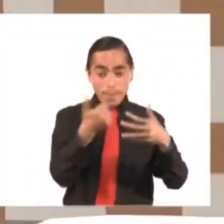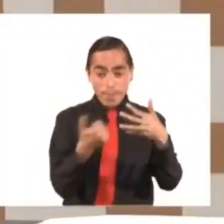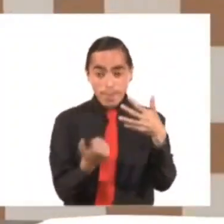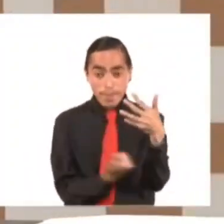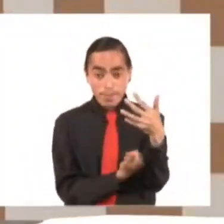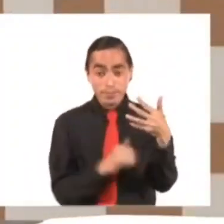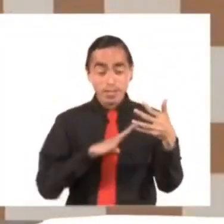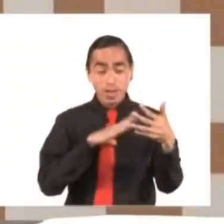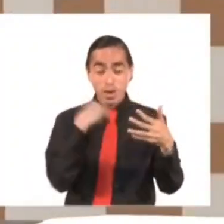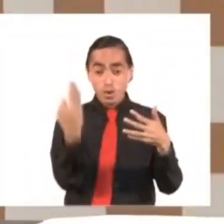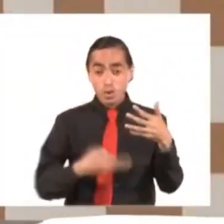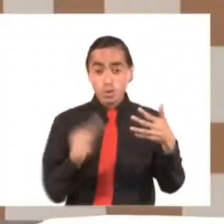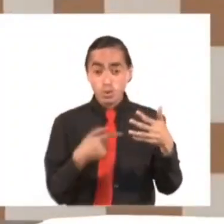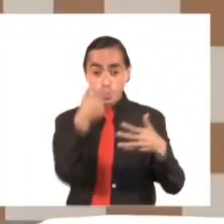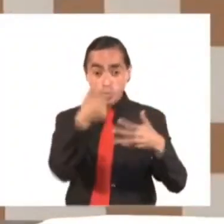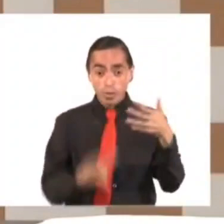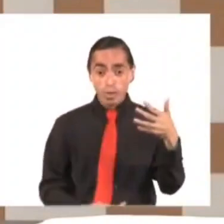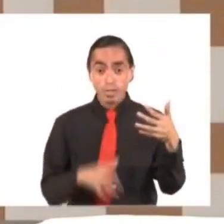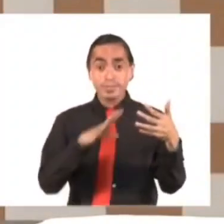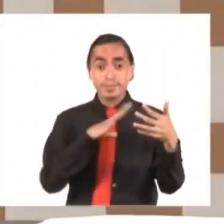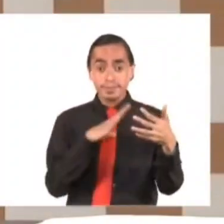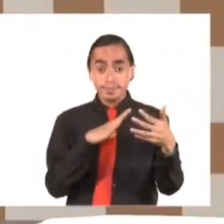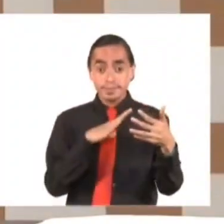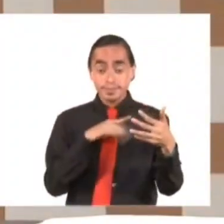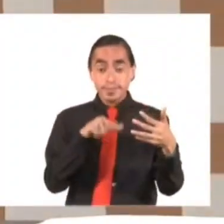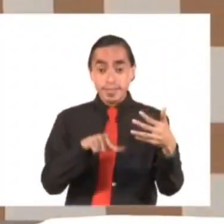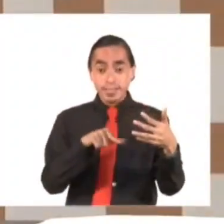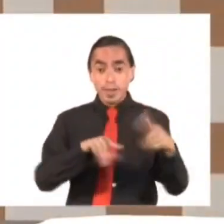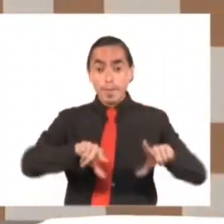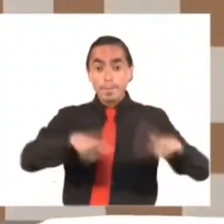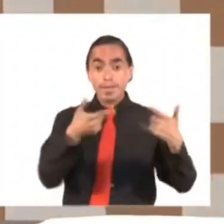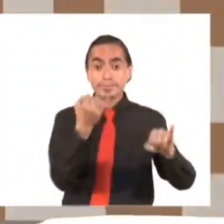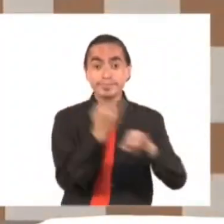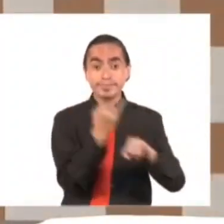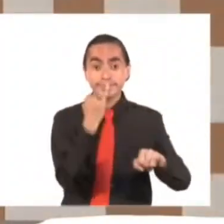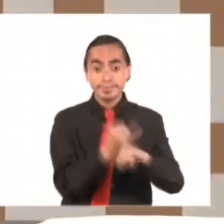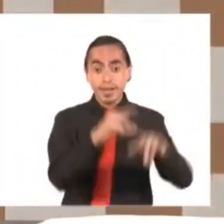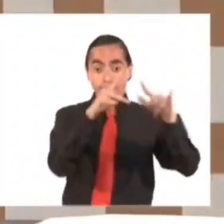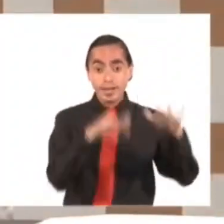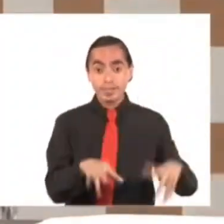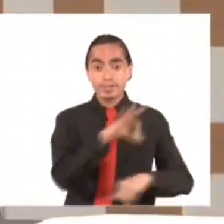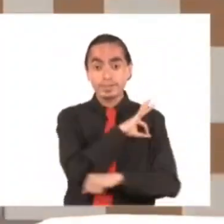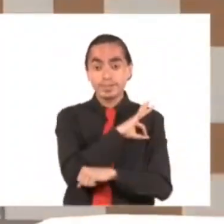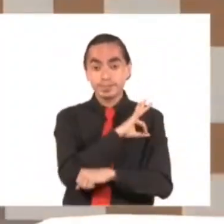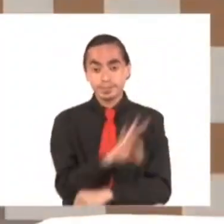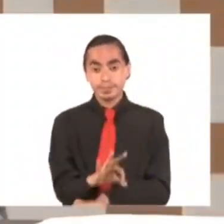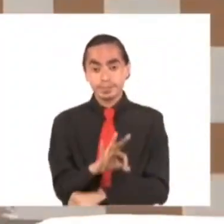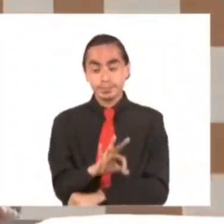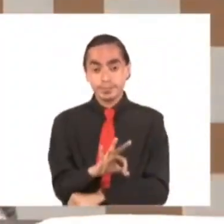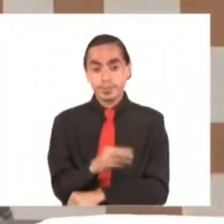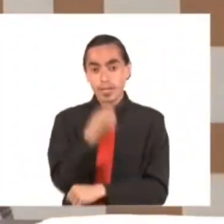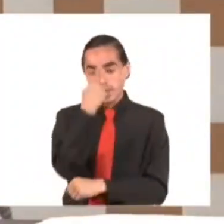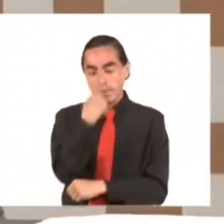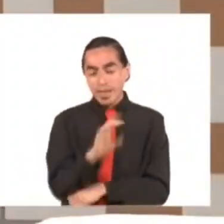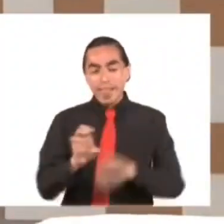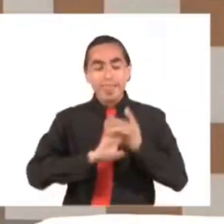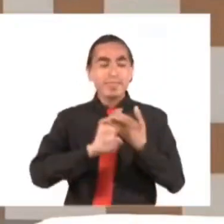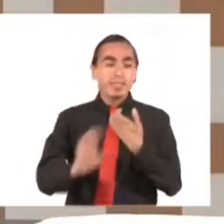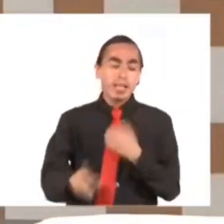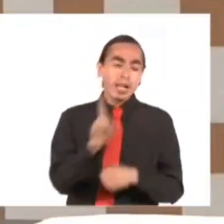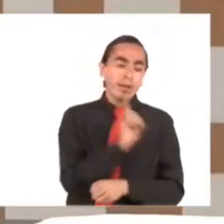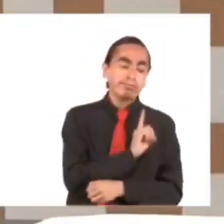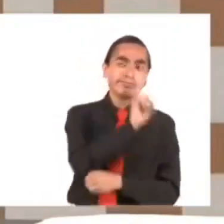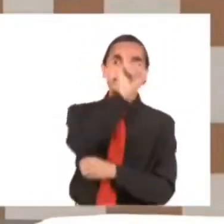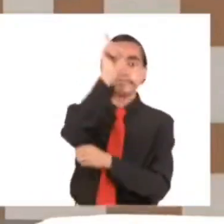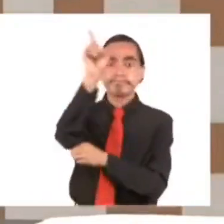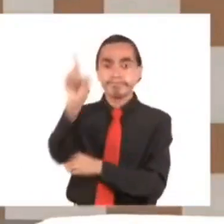avisos de terminación de obra, todos y cada uno de los trámites se van a poder hacer de manera digital, evitando de esta manera no solo traslados, no